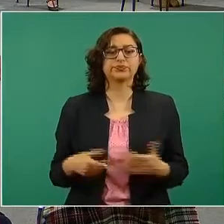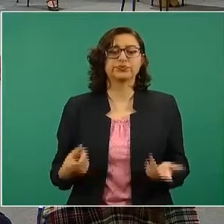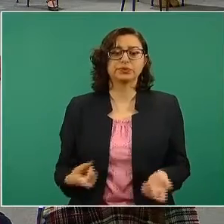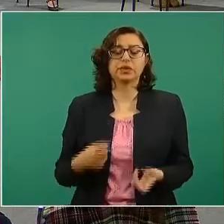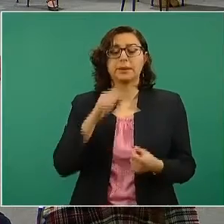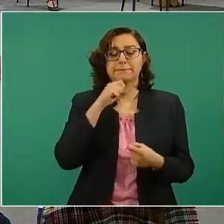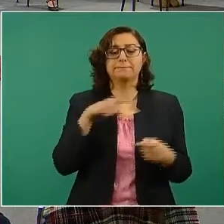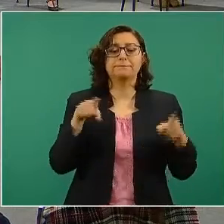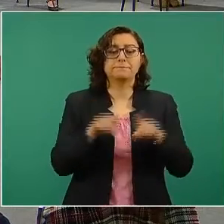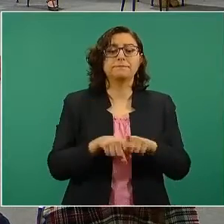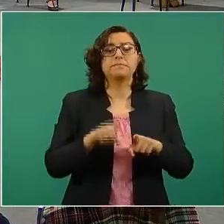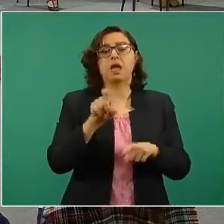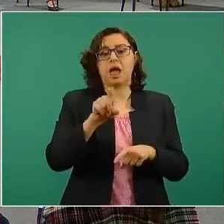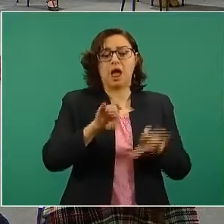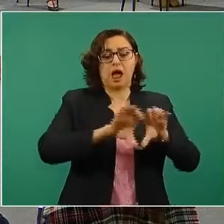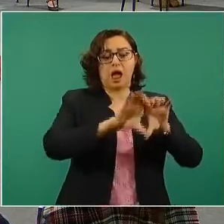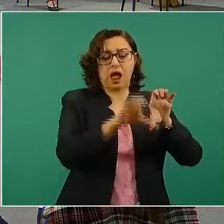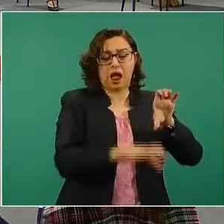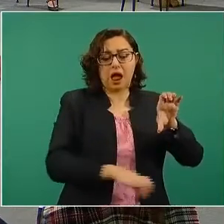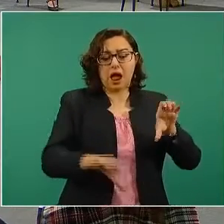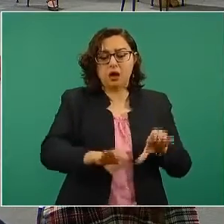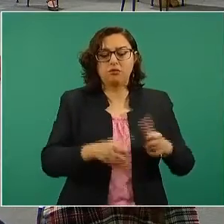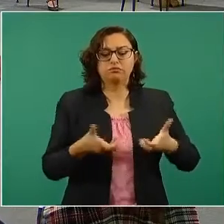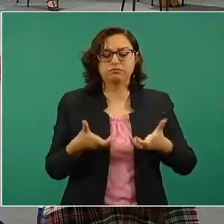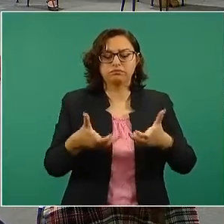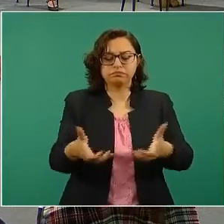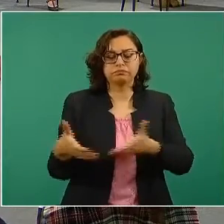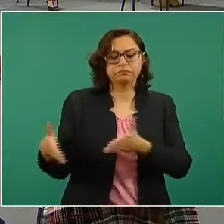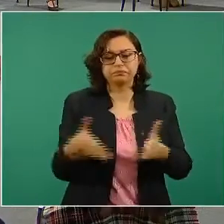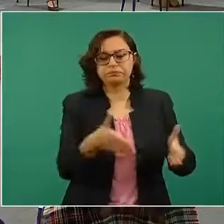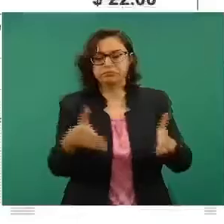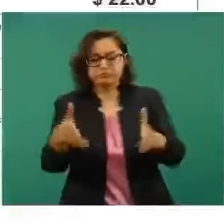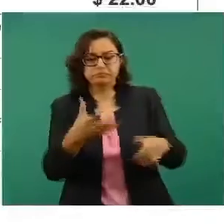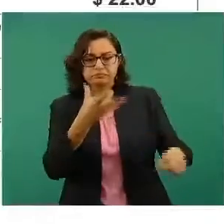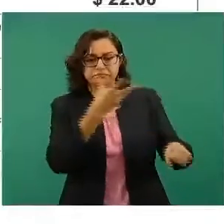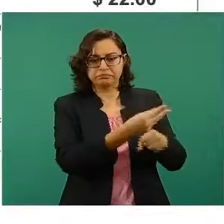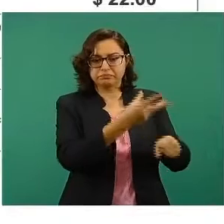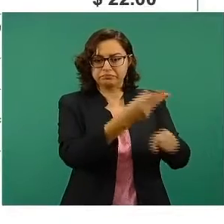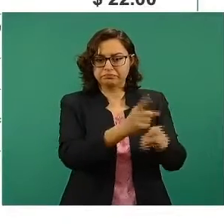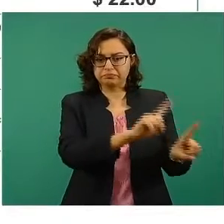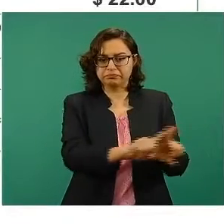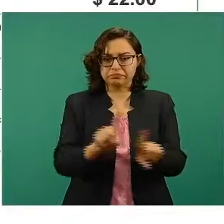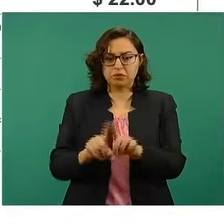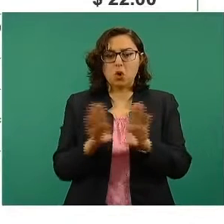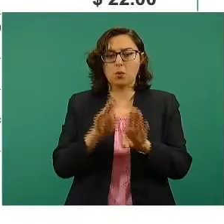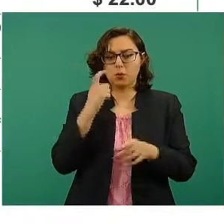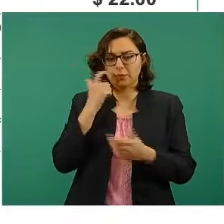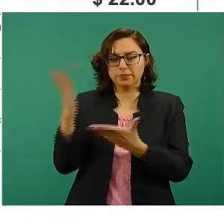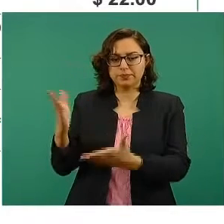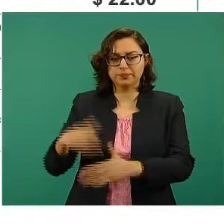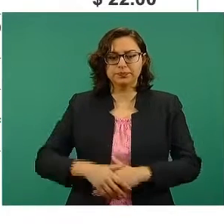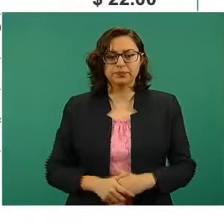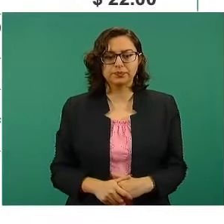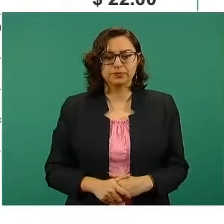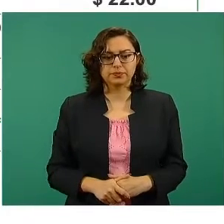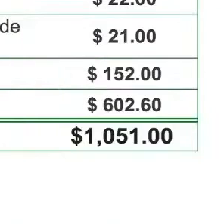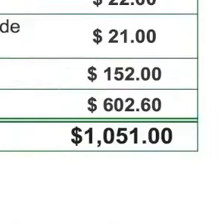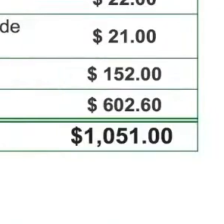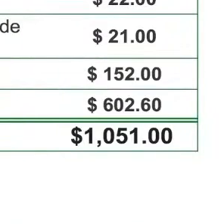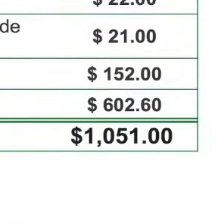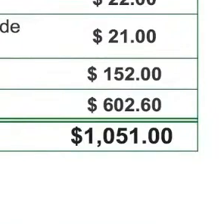y carretera, en reparación de grietas, construcción de acueductos, colectores, hemos invertido 602 millones